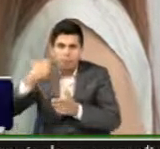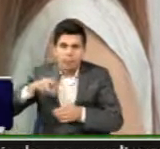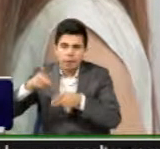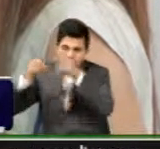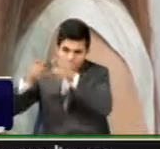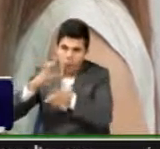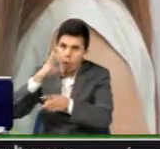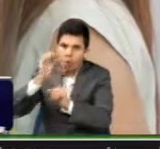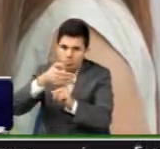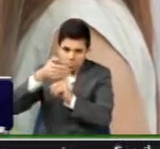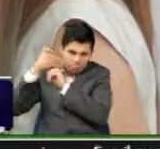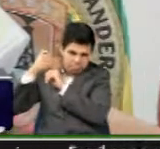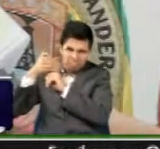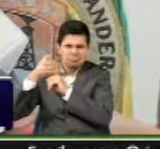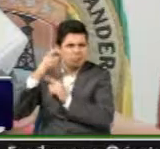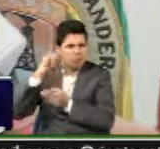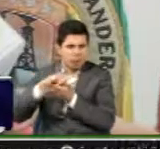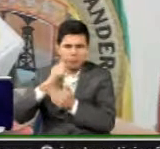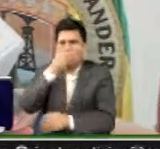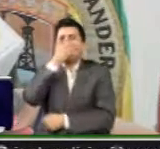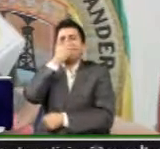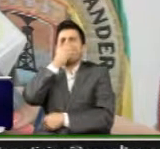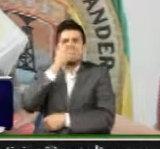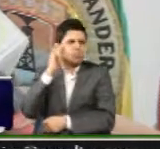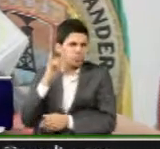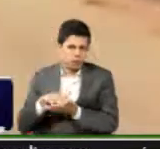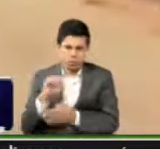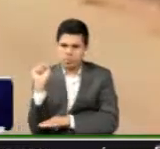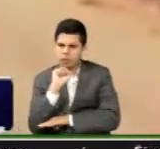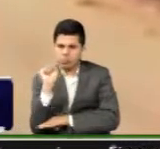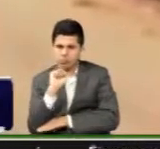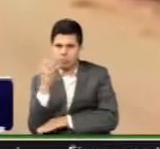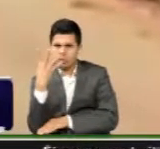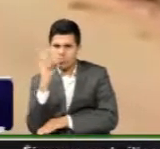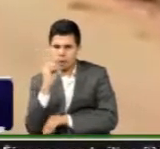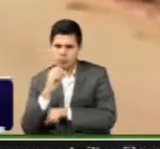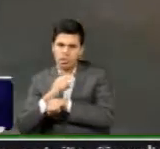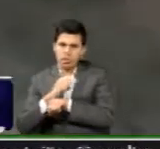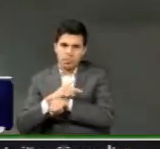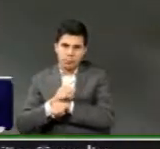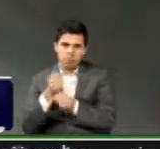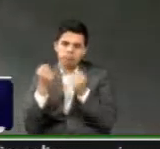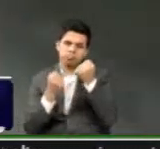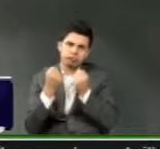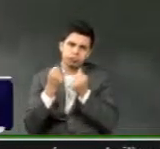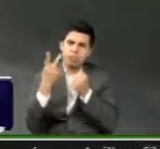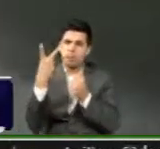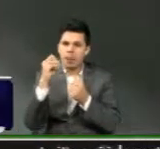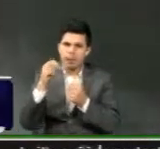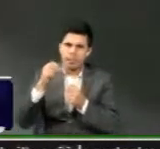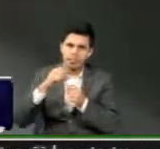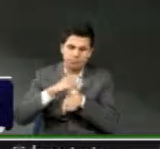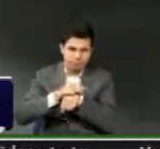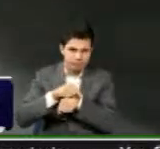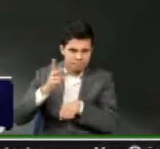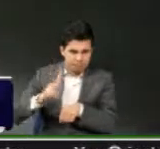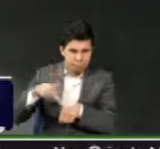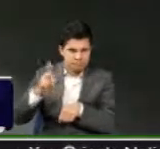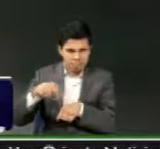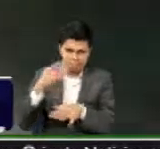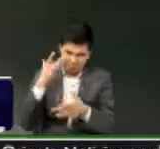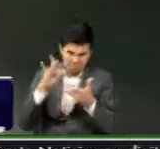de un secuestro se debilite. 40 minutos en vehículo, 20 minutos a pie de la salida a Matanza. No es el perfil de una persona por el